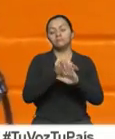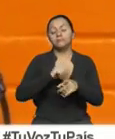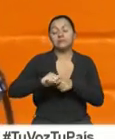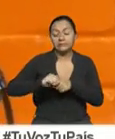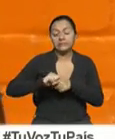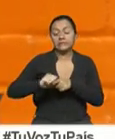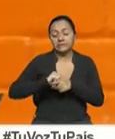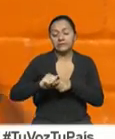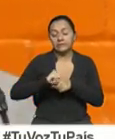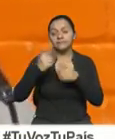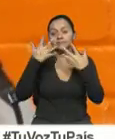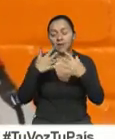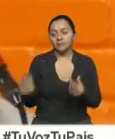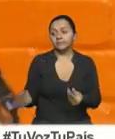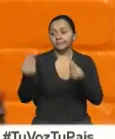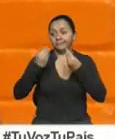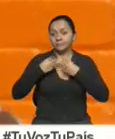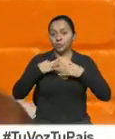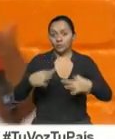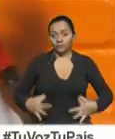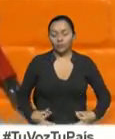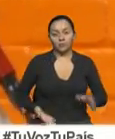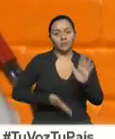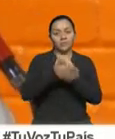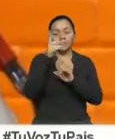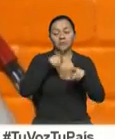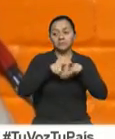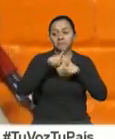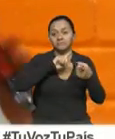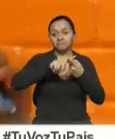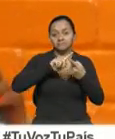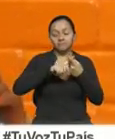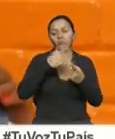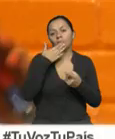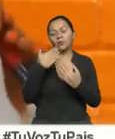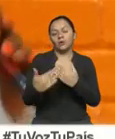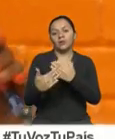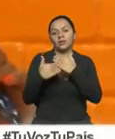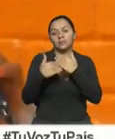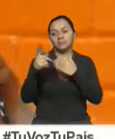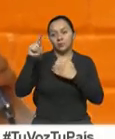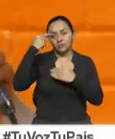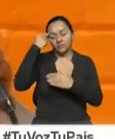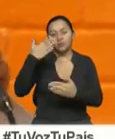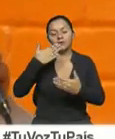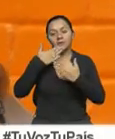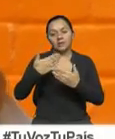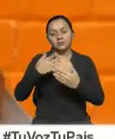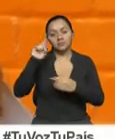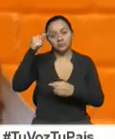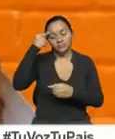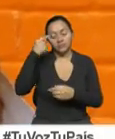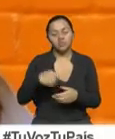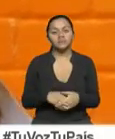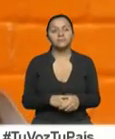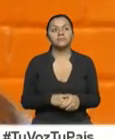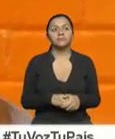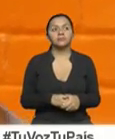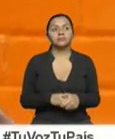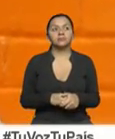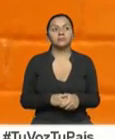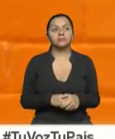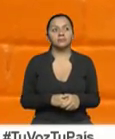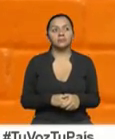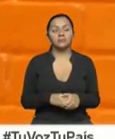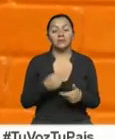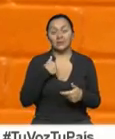compitiendo, y es muy agradable saber que contamos con el respaldo de una empresa, del ministerio, del gobierno. Eso nos